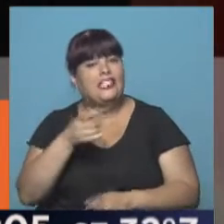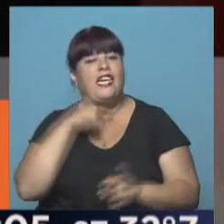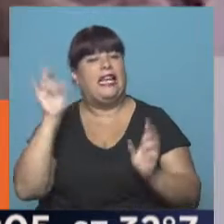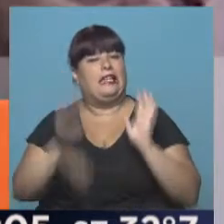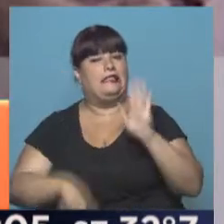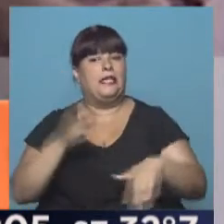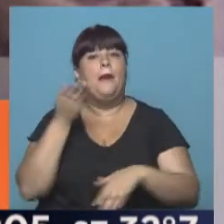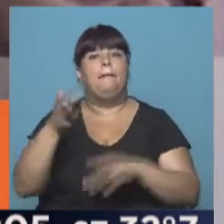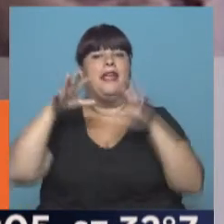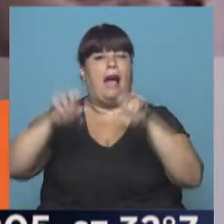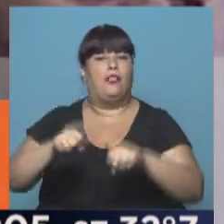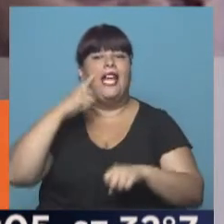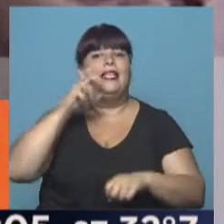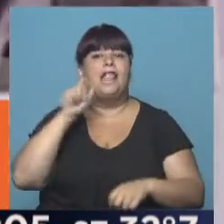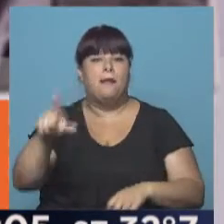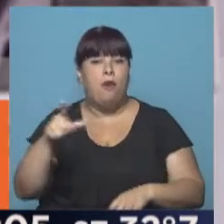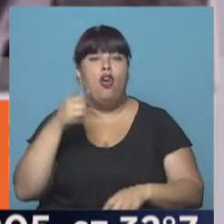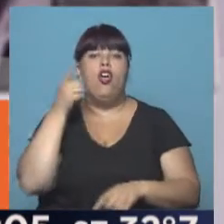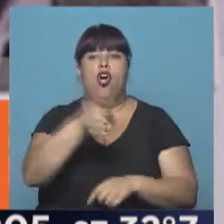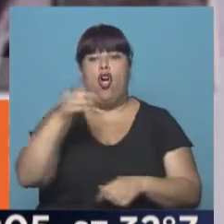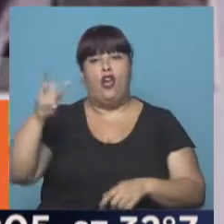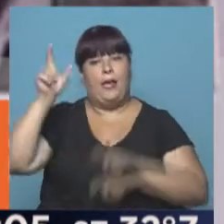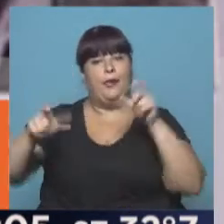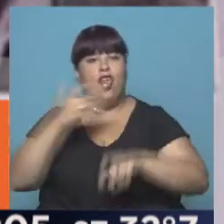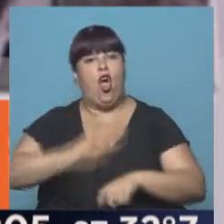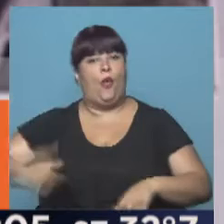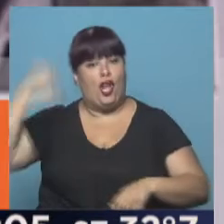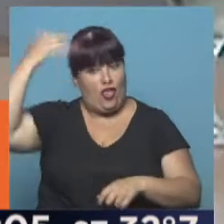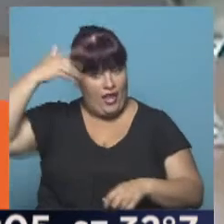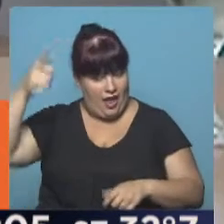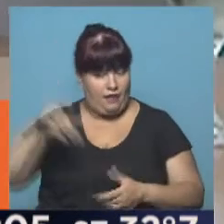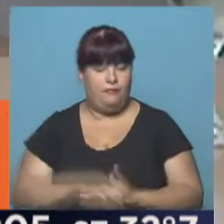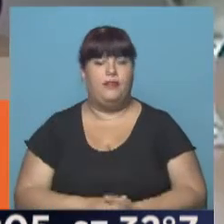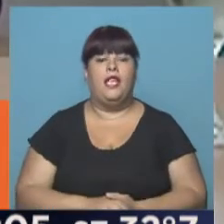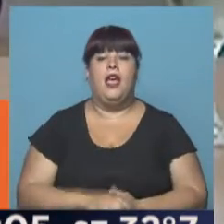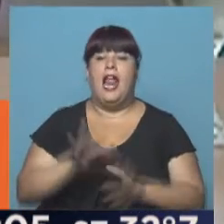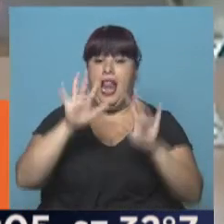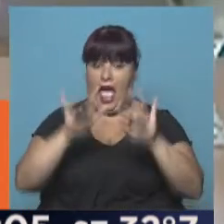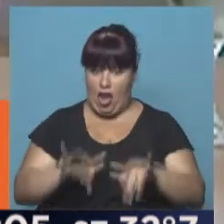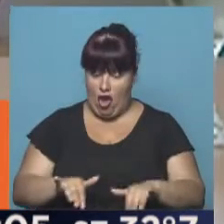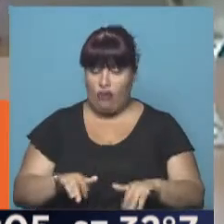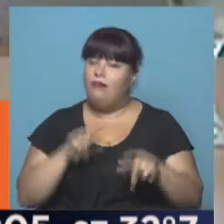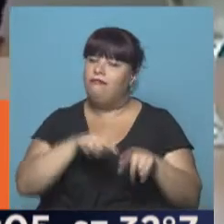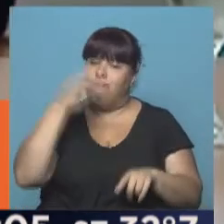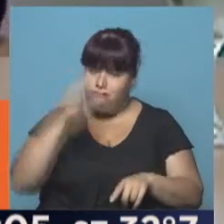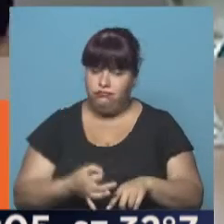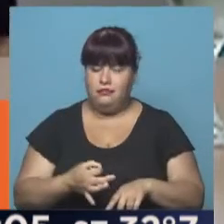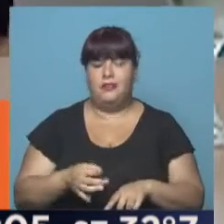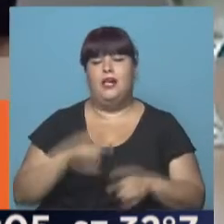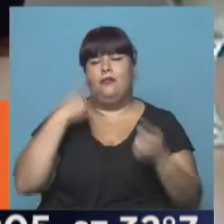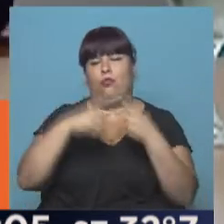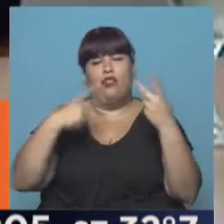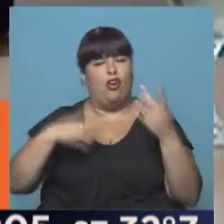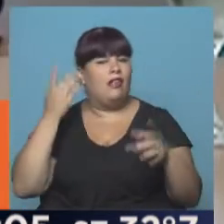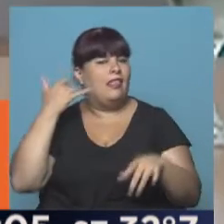baja los pedidos de captura de Interpol que pesaban sobre los funcionarios iraníes. Su escrito estaba basado en decenas de